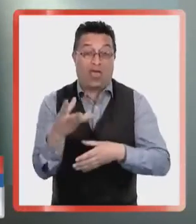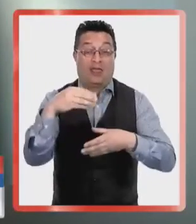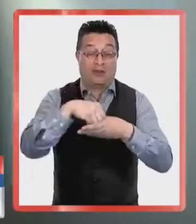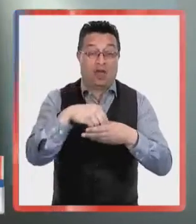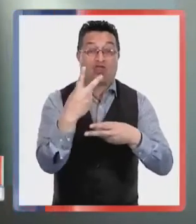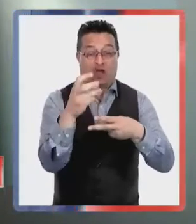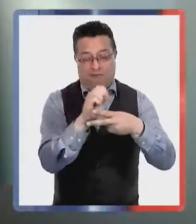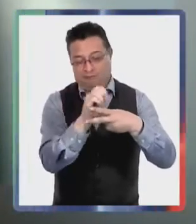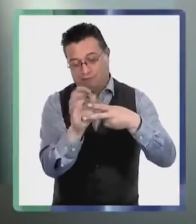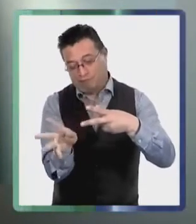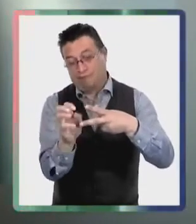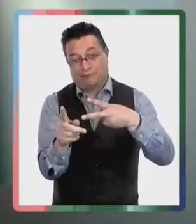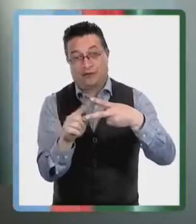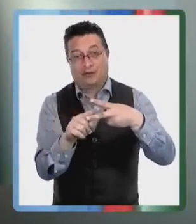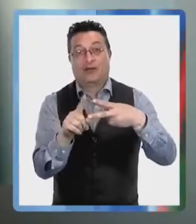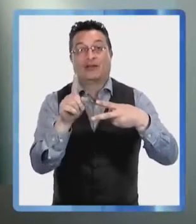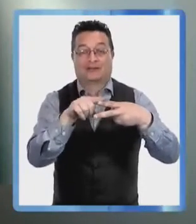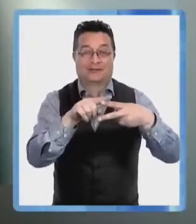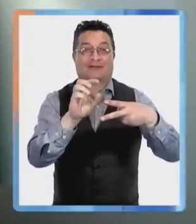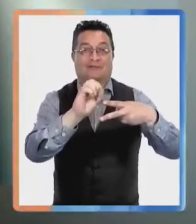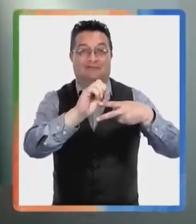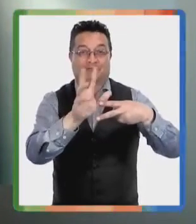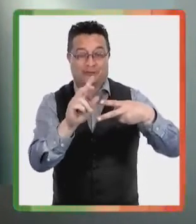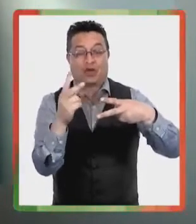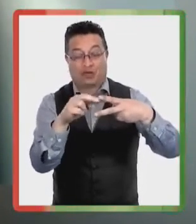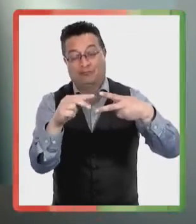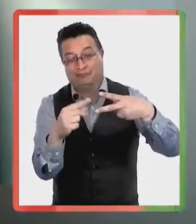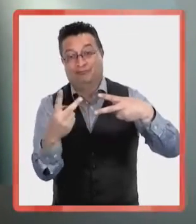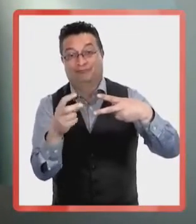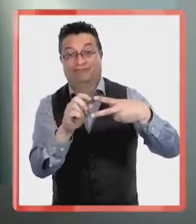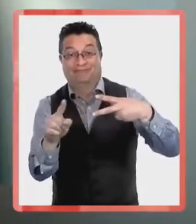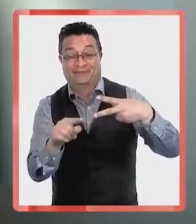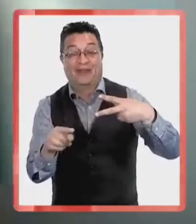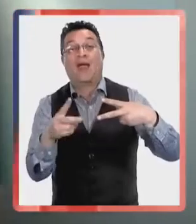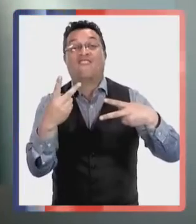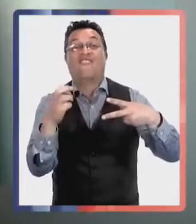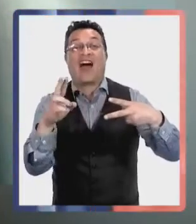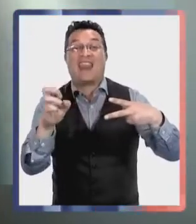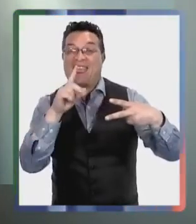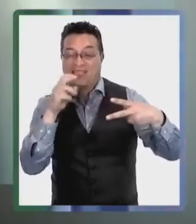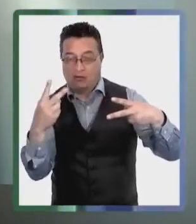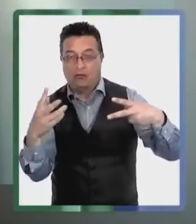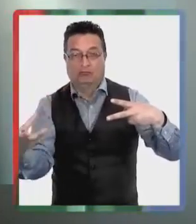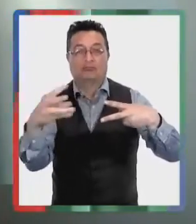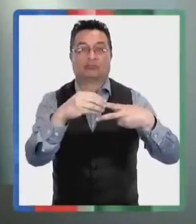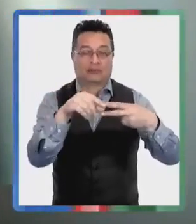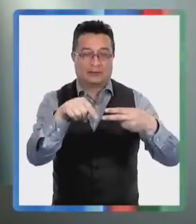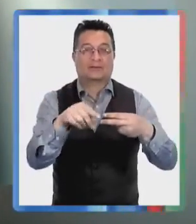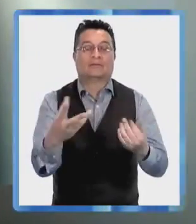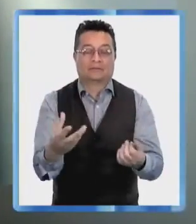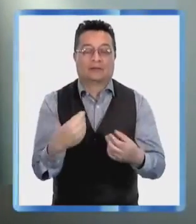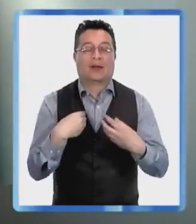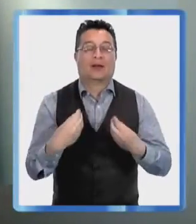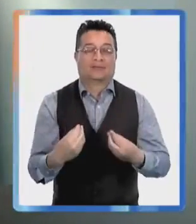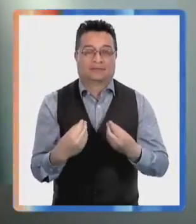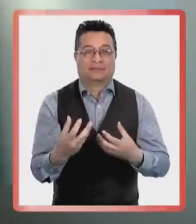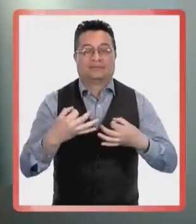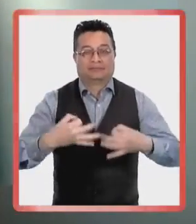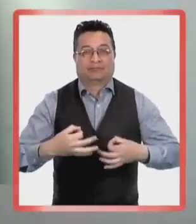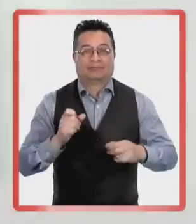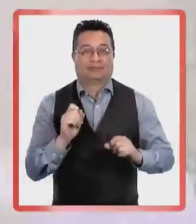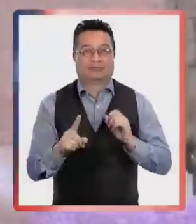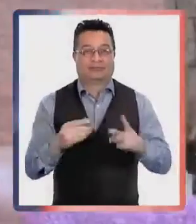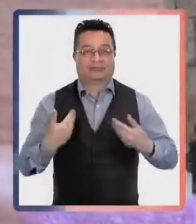a dos variantes distintas del SARS-CoV-2, genera respuesta inmune frente a estas dos variantes. Por lo tanto, debería aumentar la efectividad de la